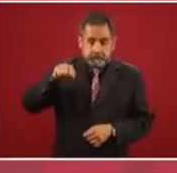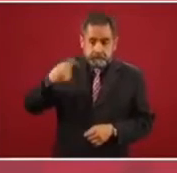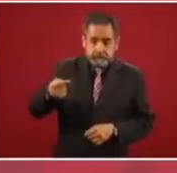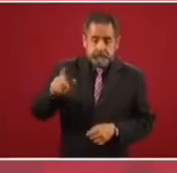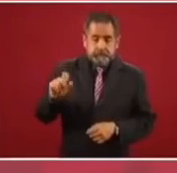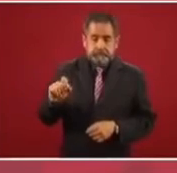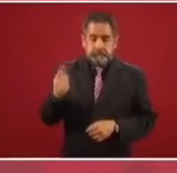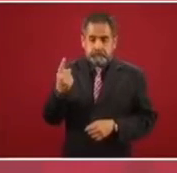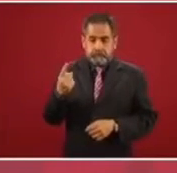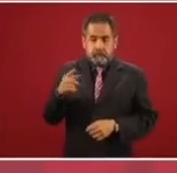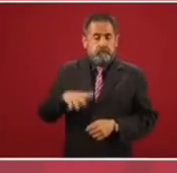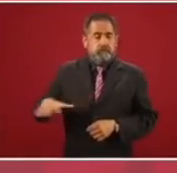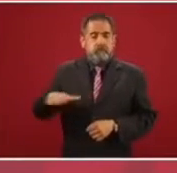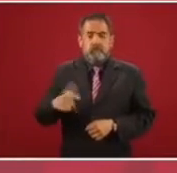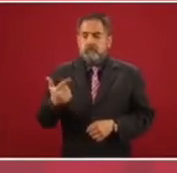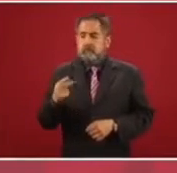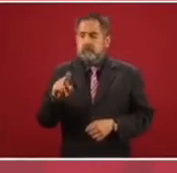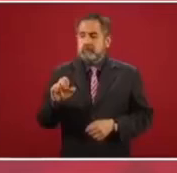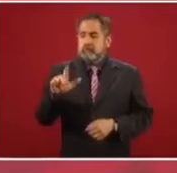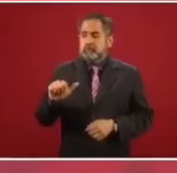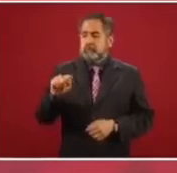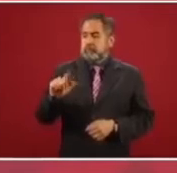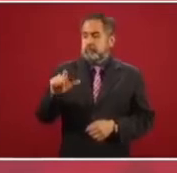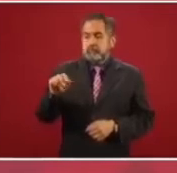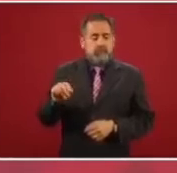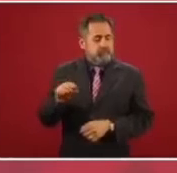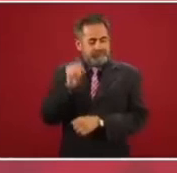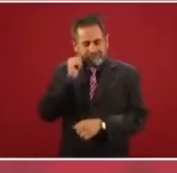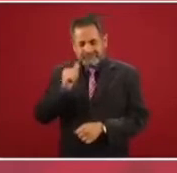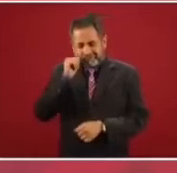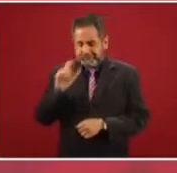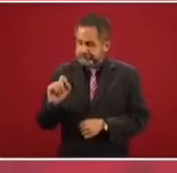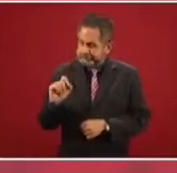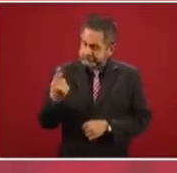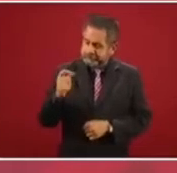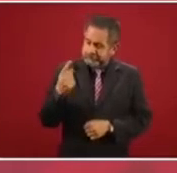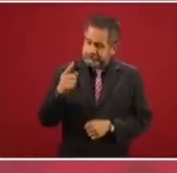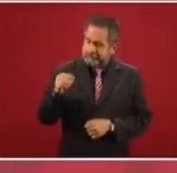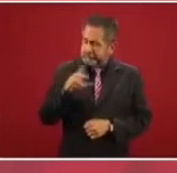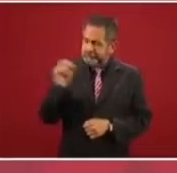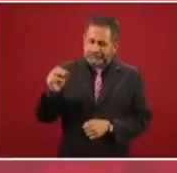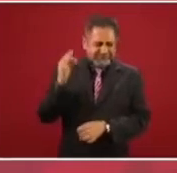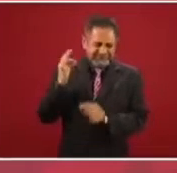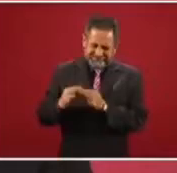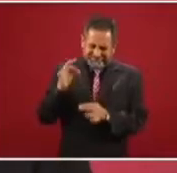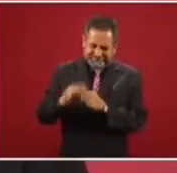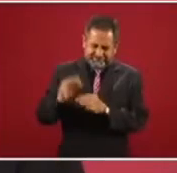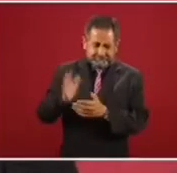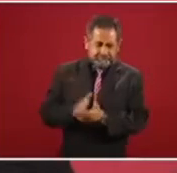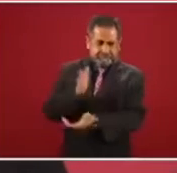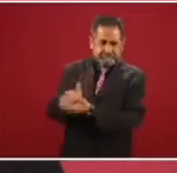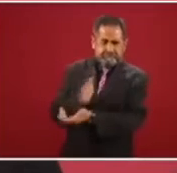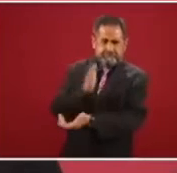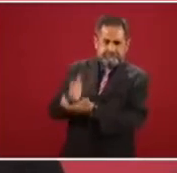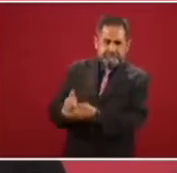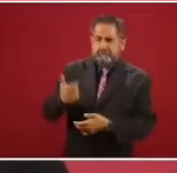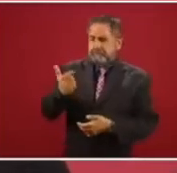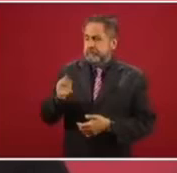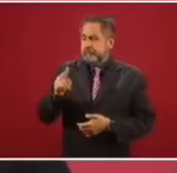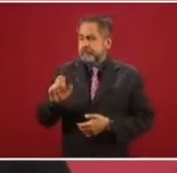guelatao todos los 21 de marzo voy a visitar delatado y